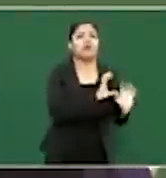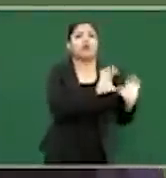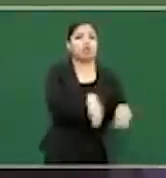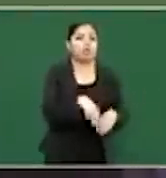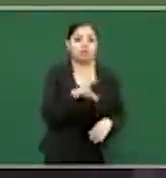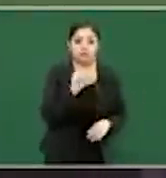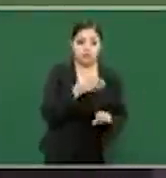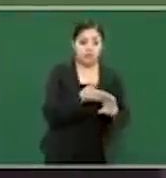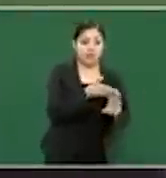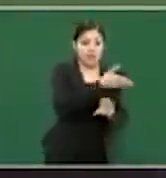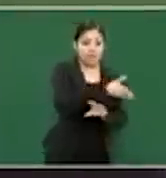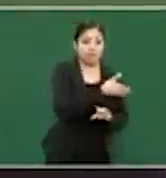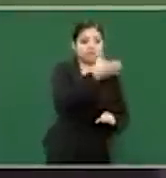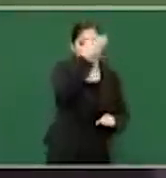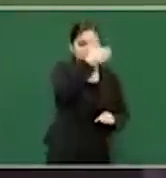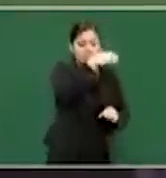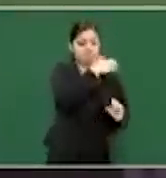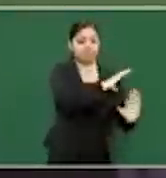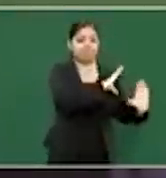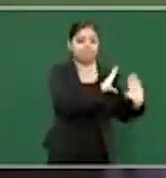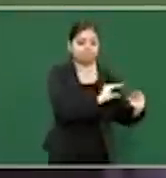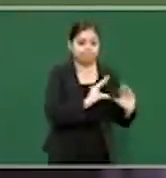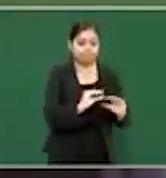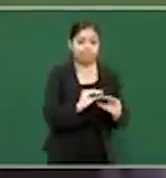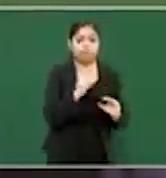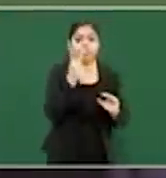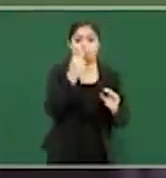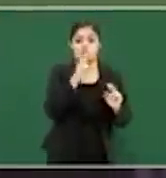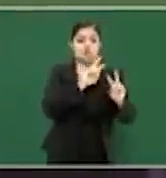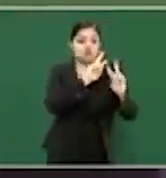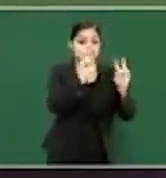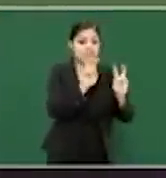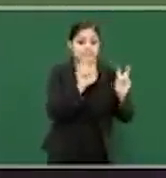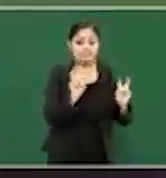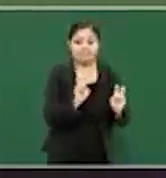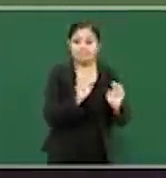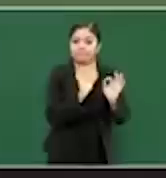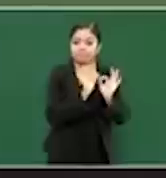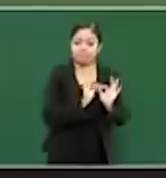capacitación en dos temas que son fundamentales: